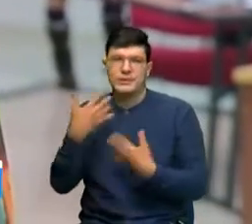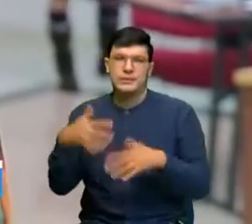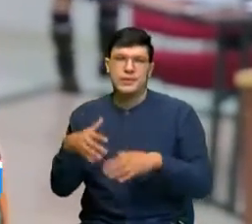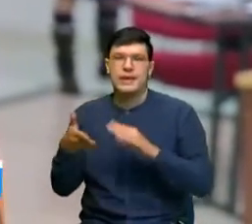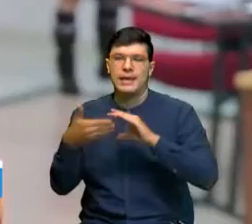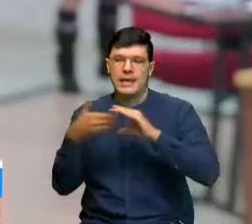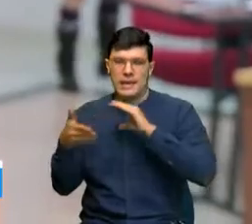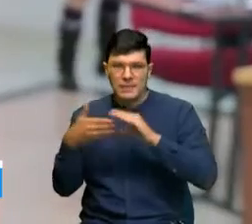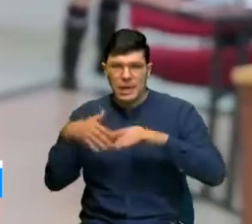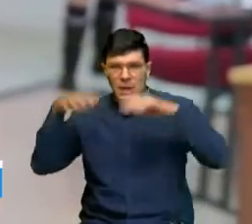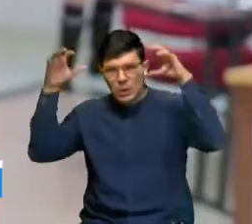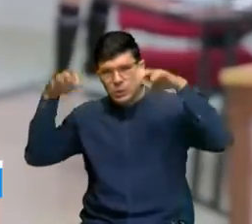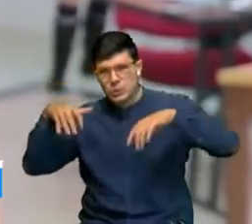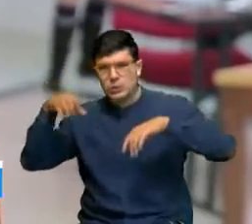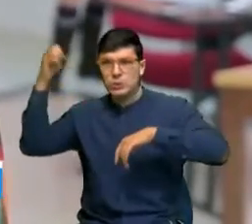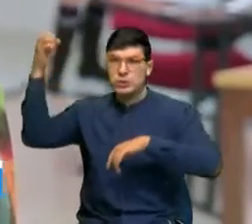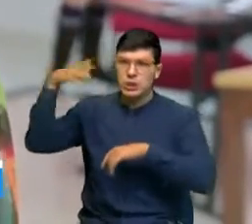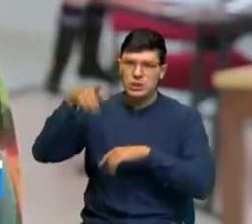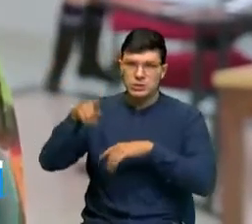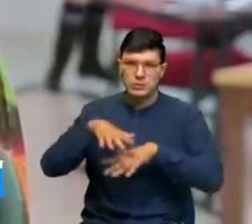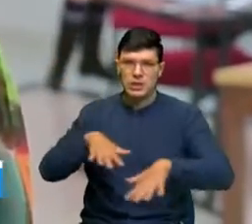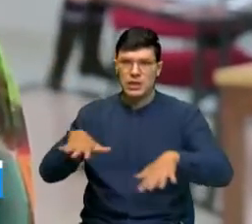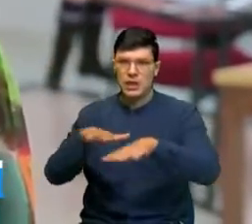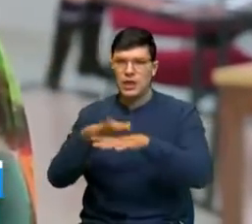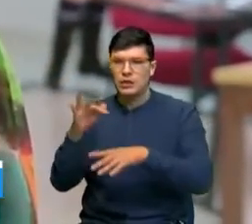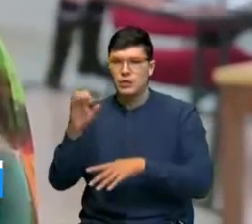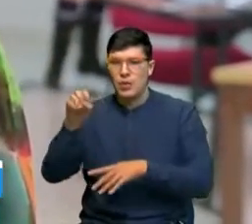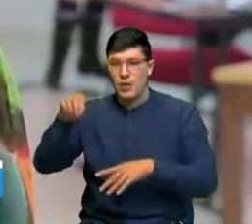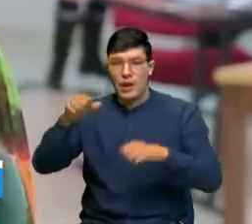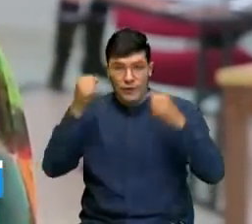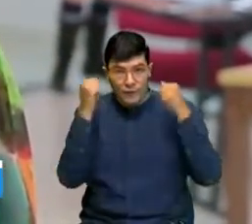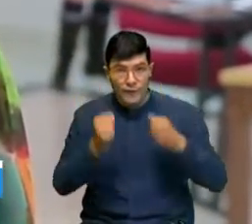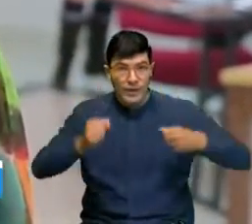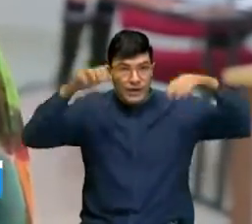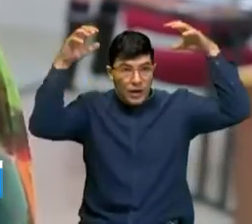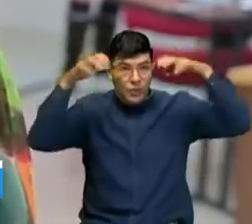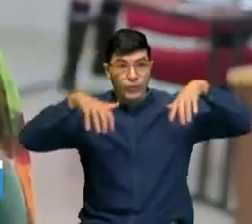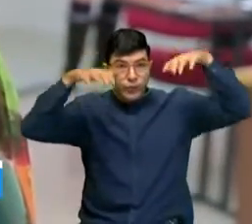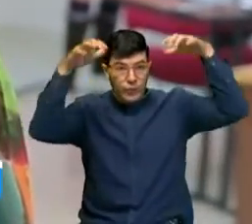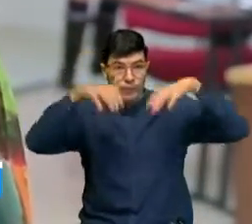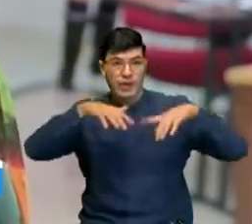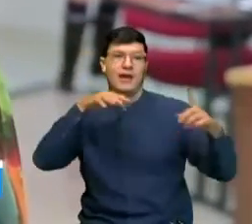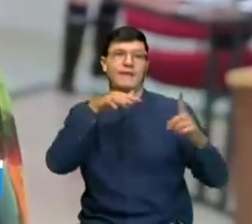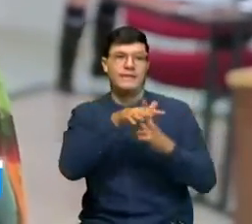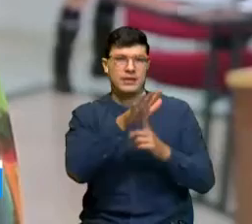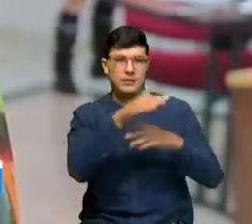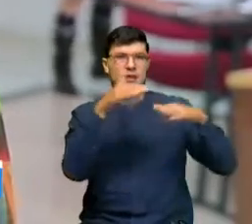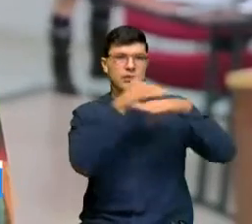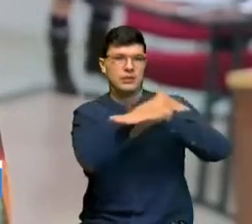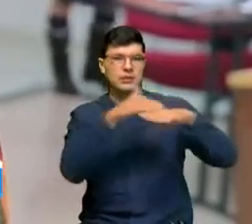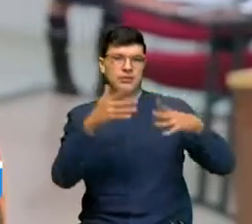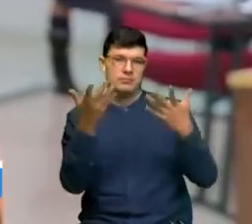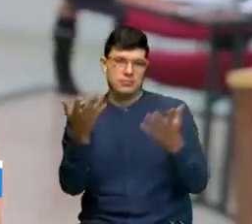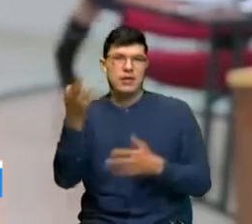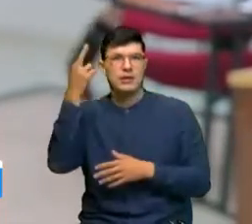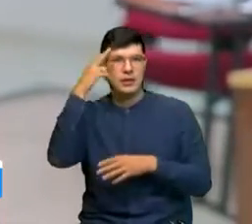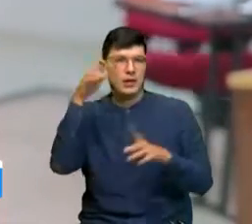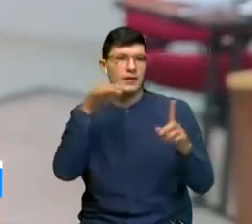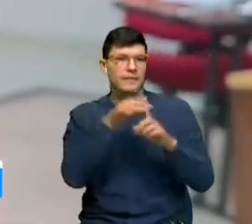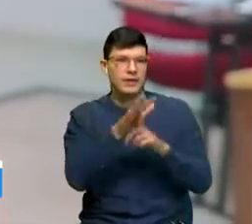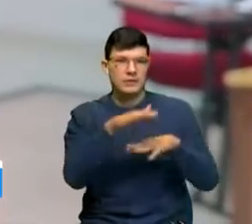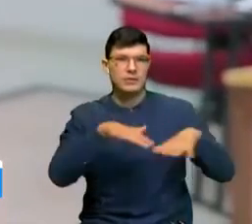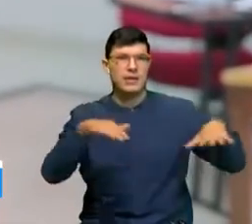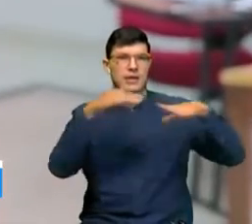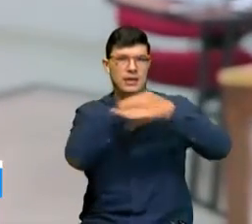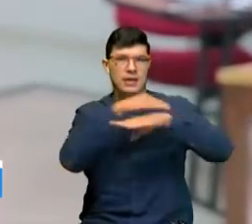condiciones climatológicas del territorio tonero. Las fuertes lluvias han afectado notablemente las vías, de manera especial las vías